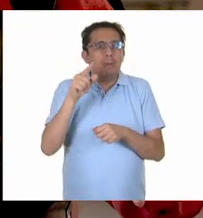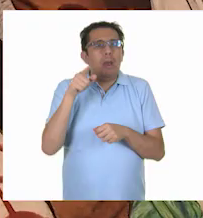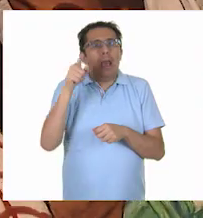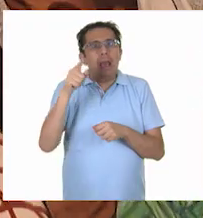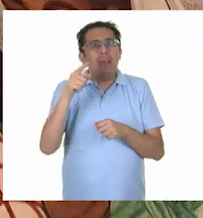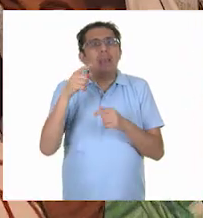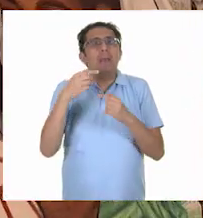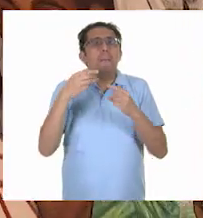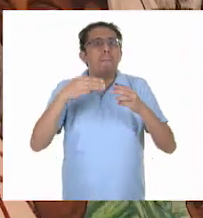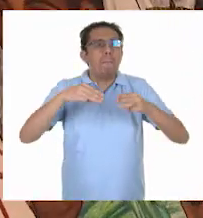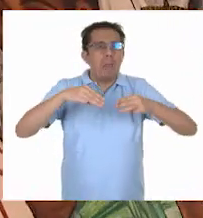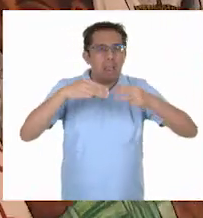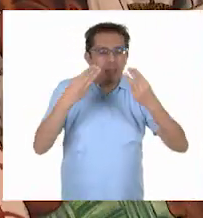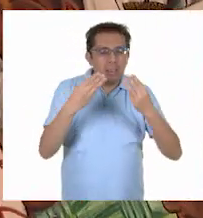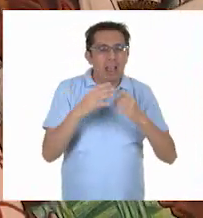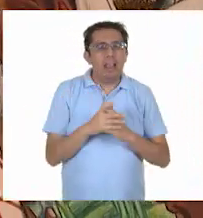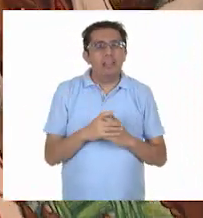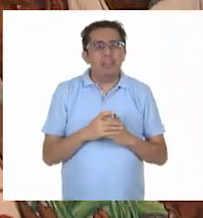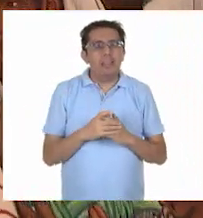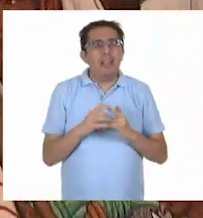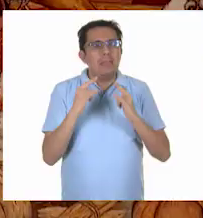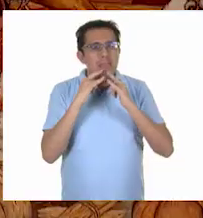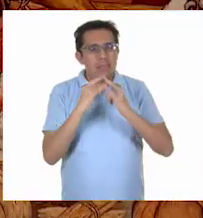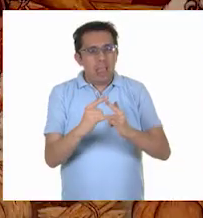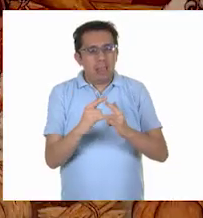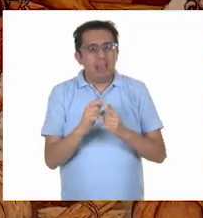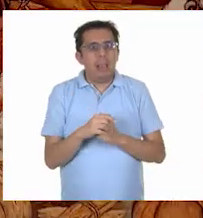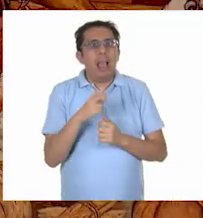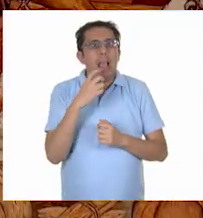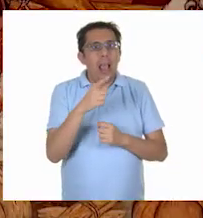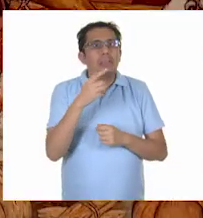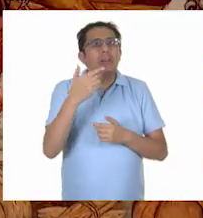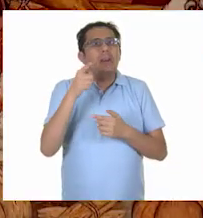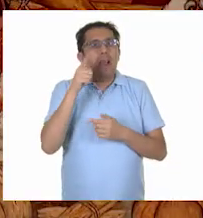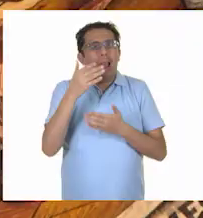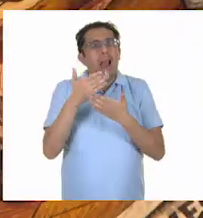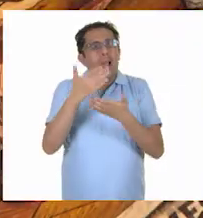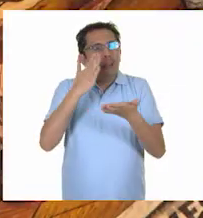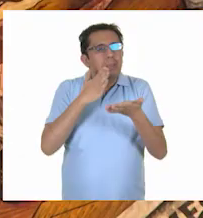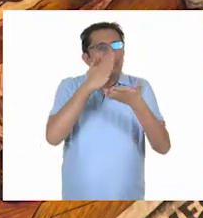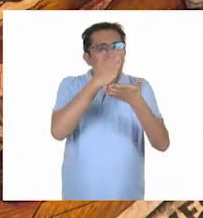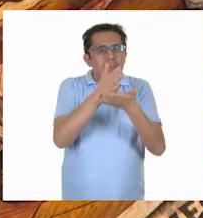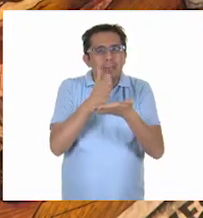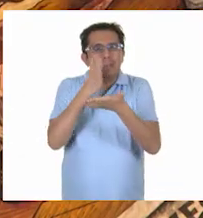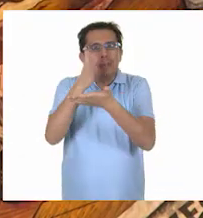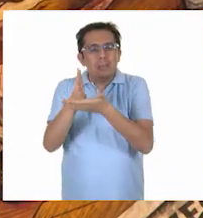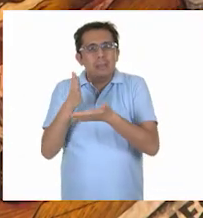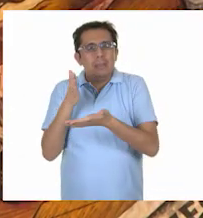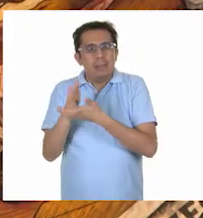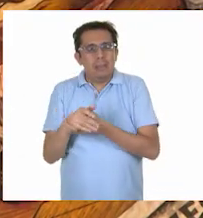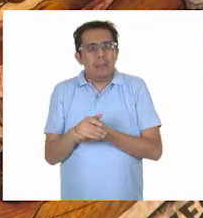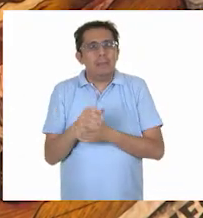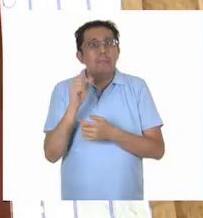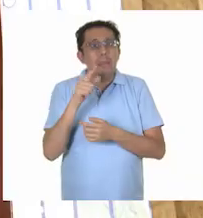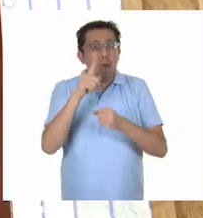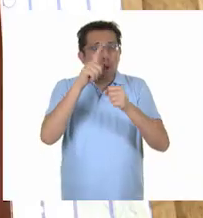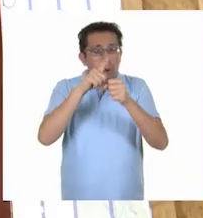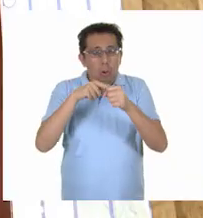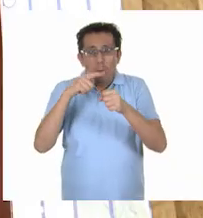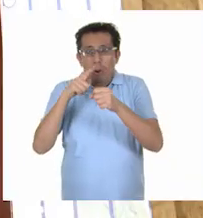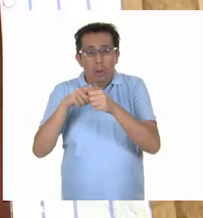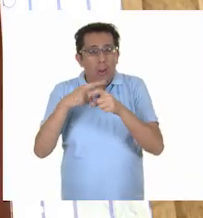tianguis, son los múltiples que encontró y visitó. Los contrastes de colores,